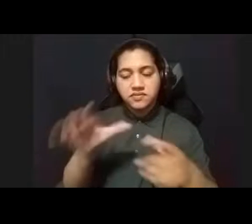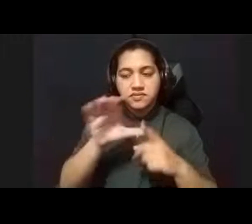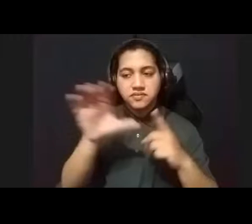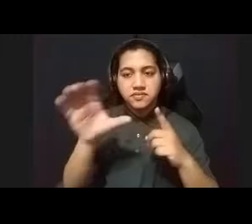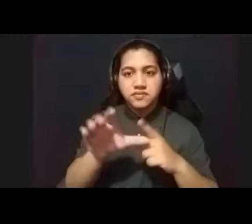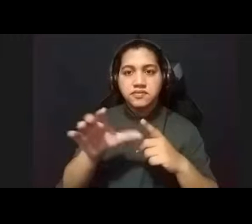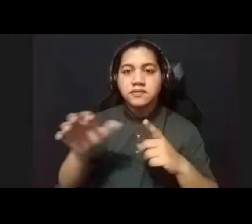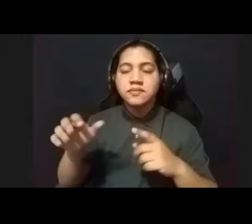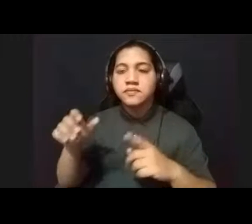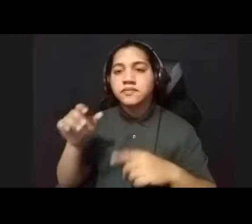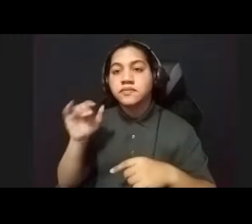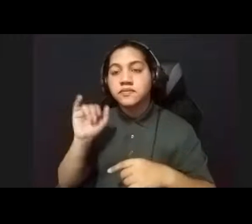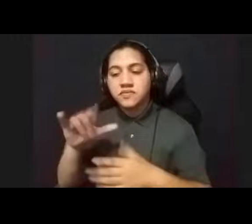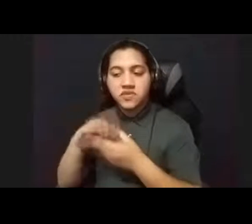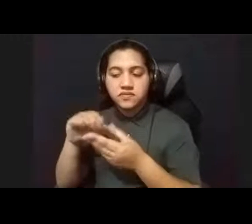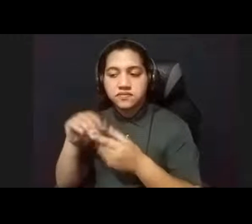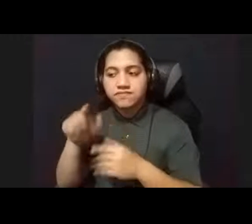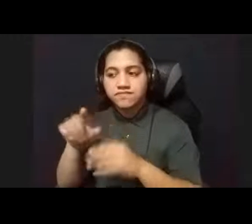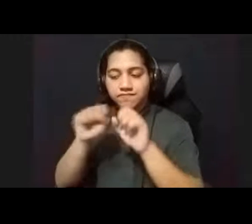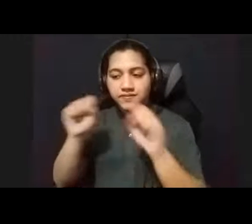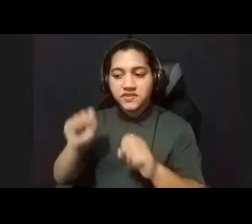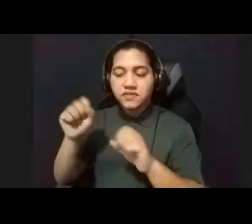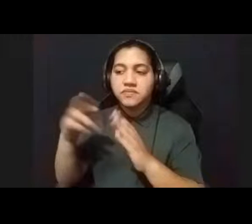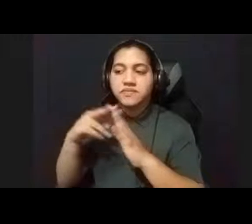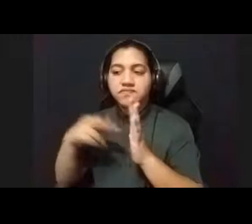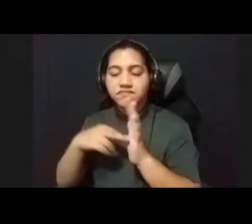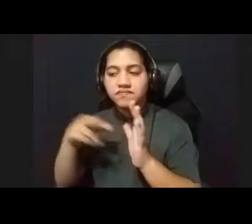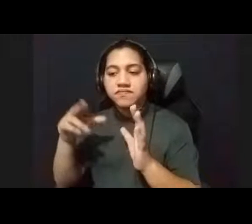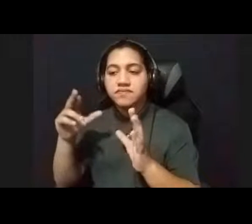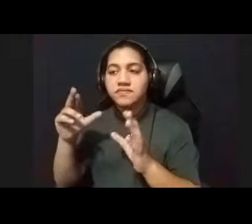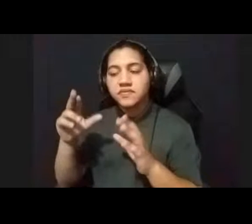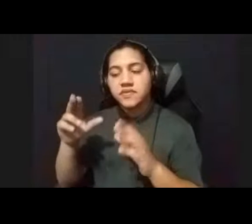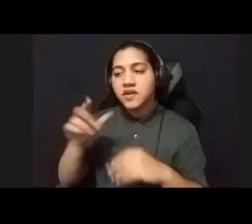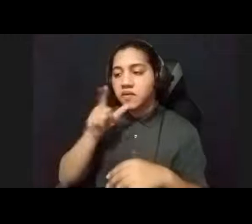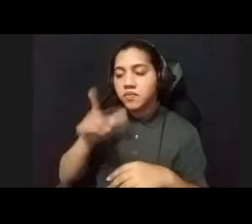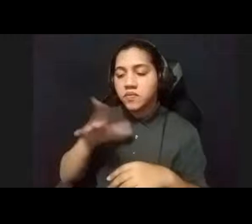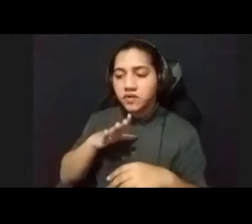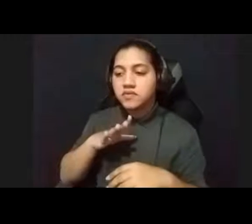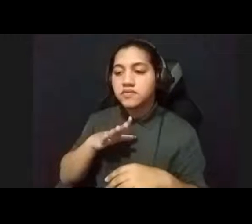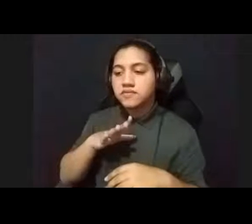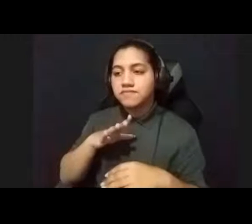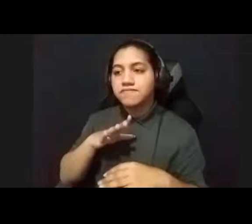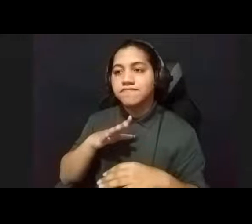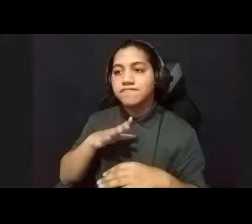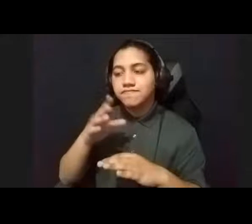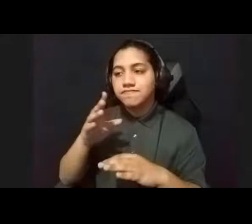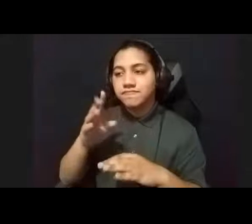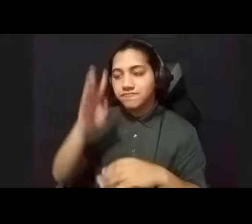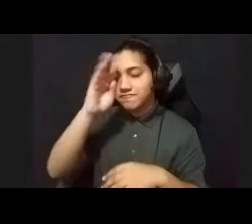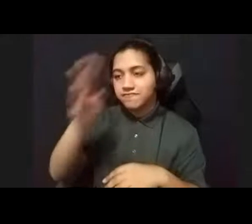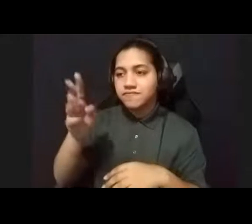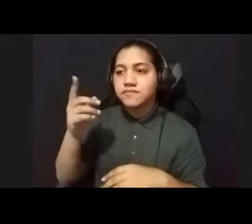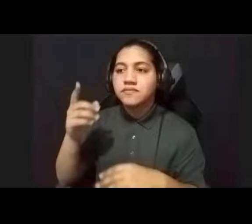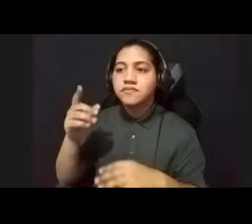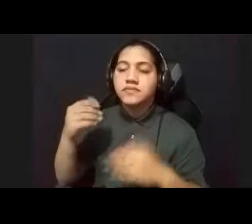cuento pertenece a ese sistema de códigos que crean las mujeres para tener espacios que les provean seguridad y